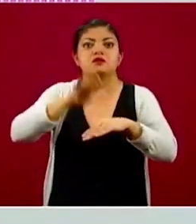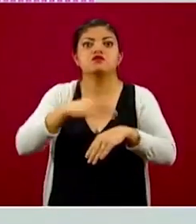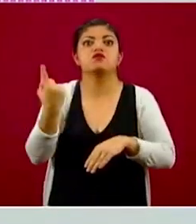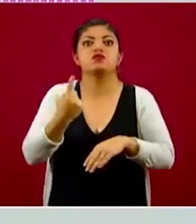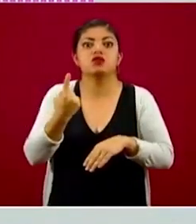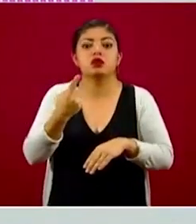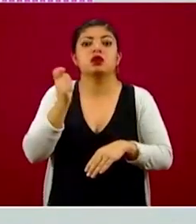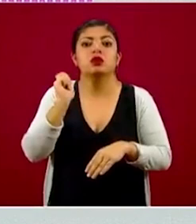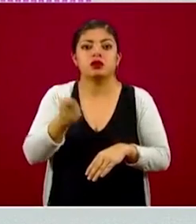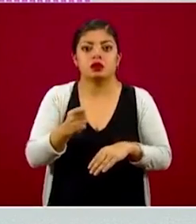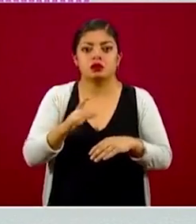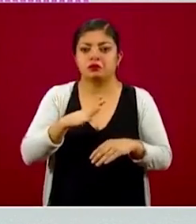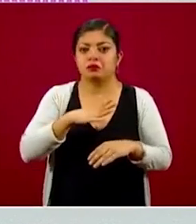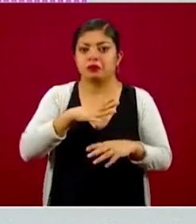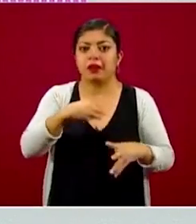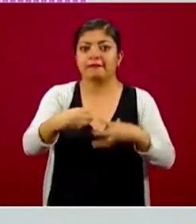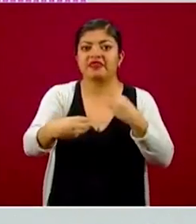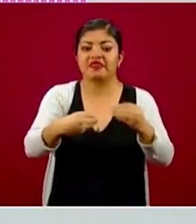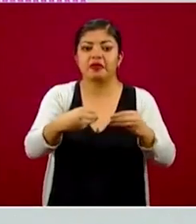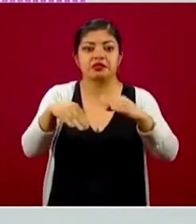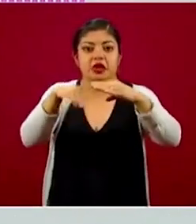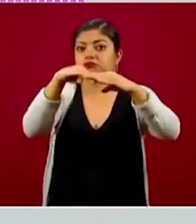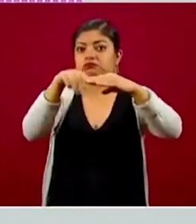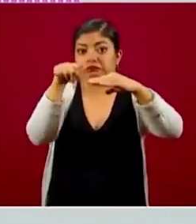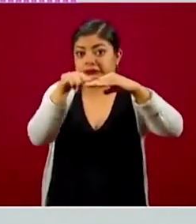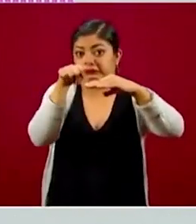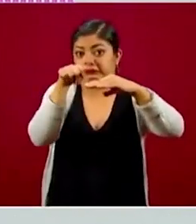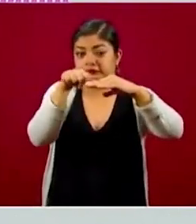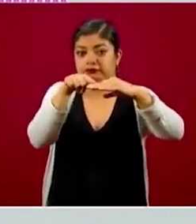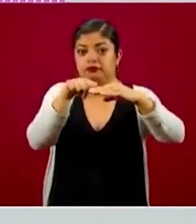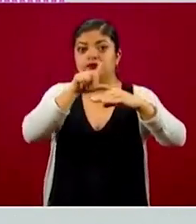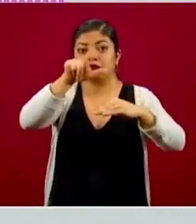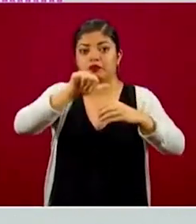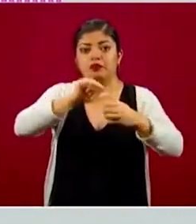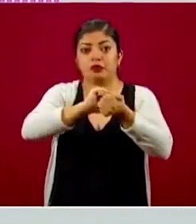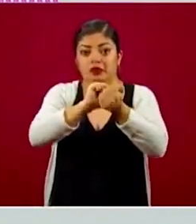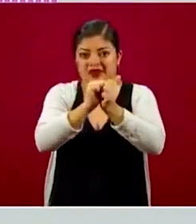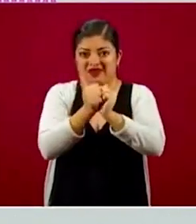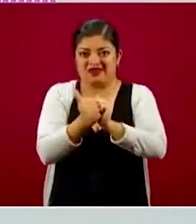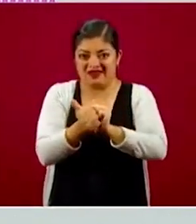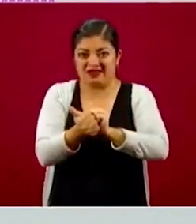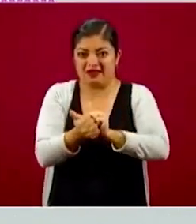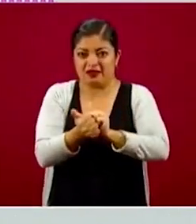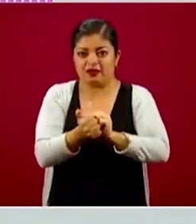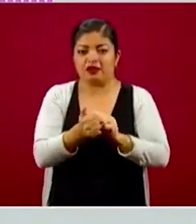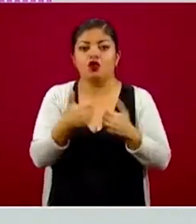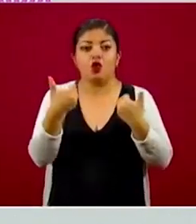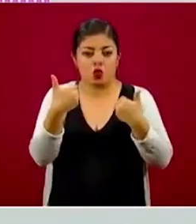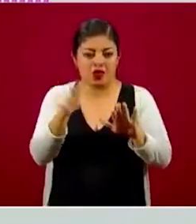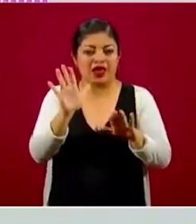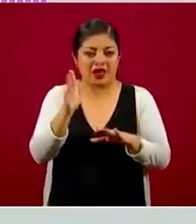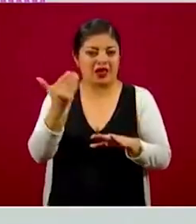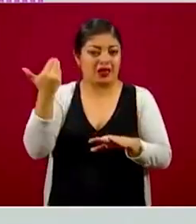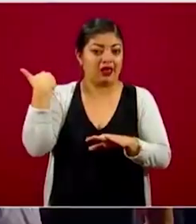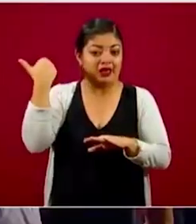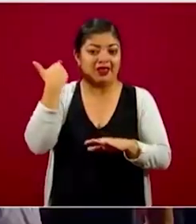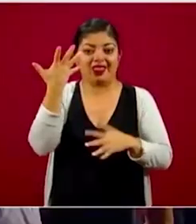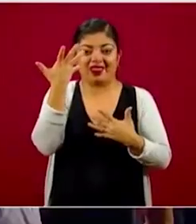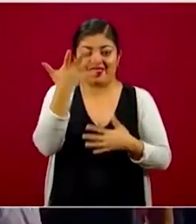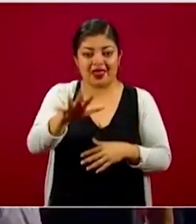transcurrió la curva epidémica y en ese momento que hubiera sido el 10 de abril